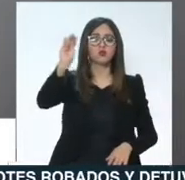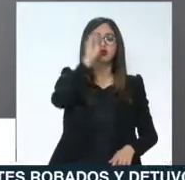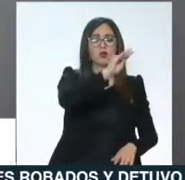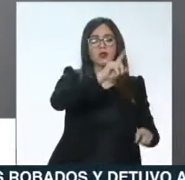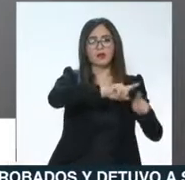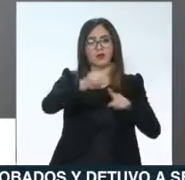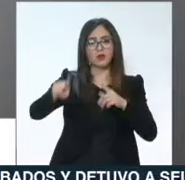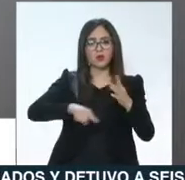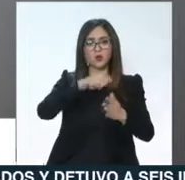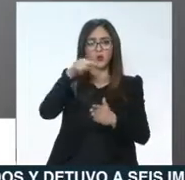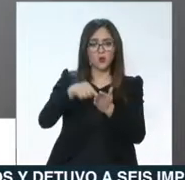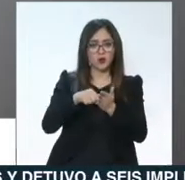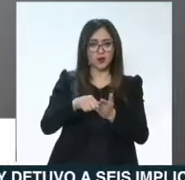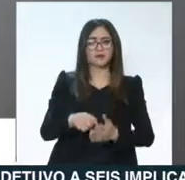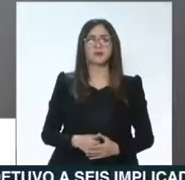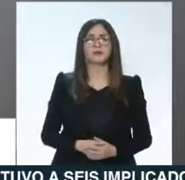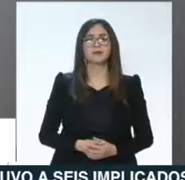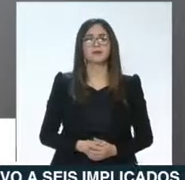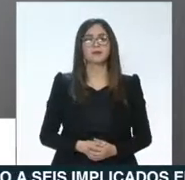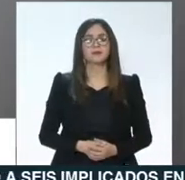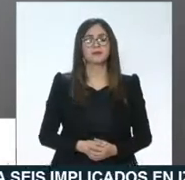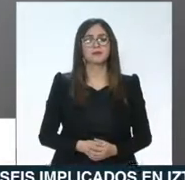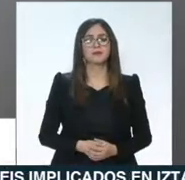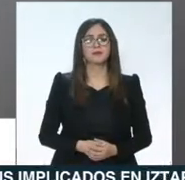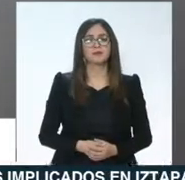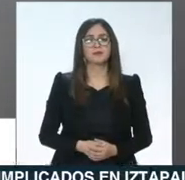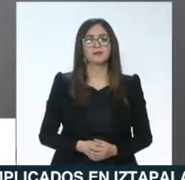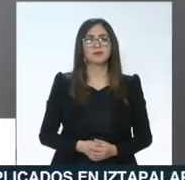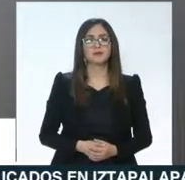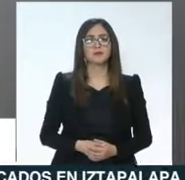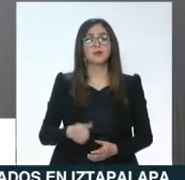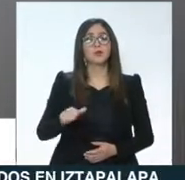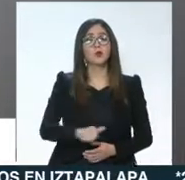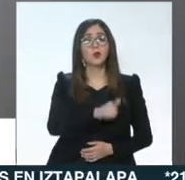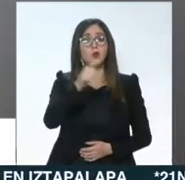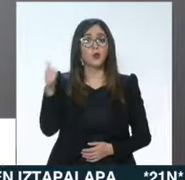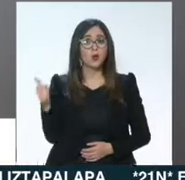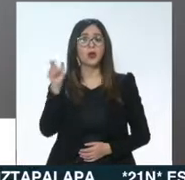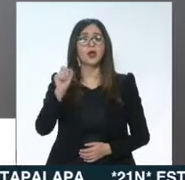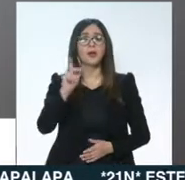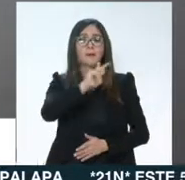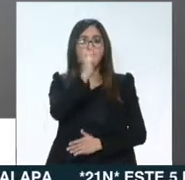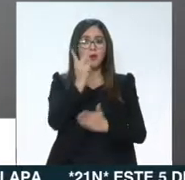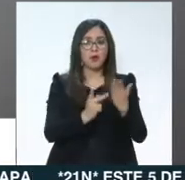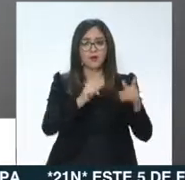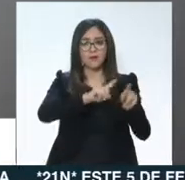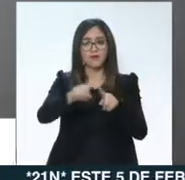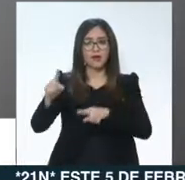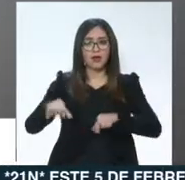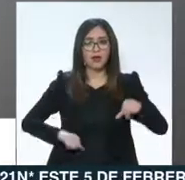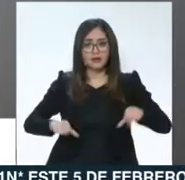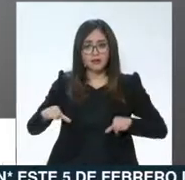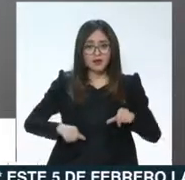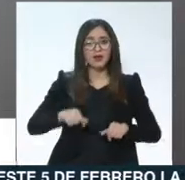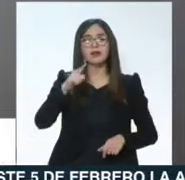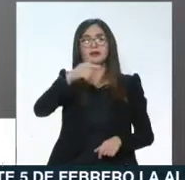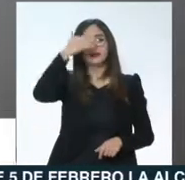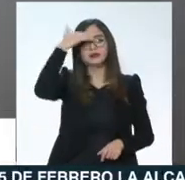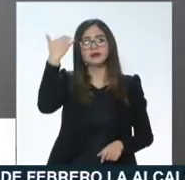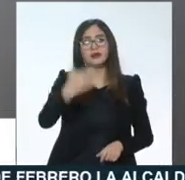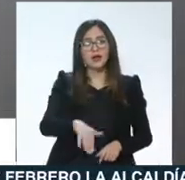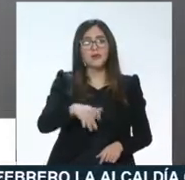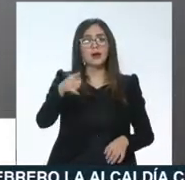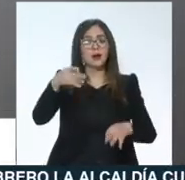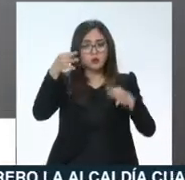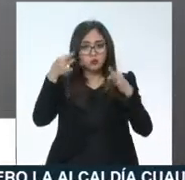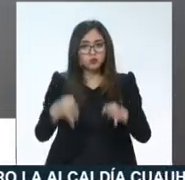galería en otro lugar del mundo. Y por otro lado, un programa de actividades paralelas, que no nos olvidemos que realmente lo que